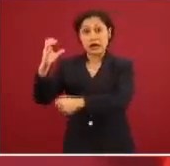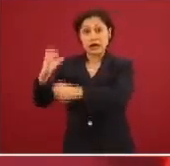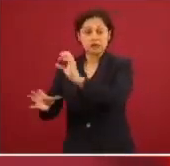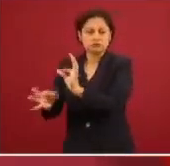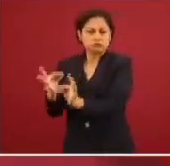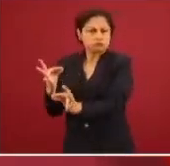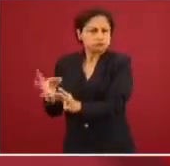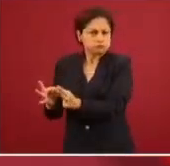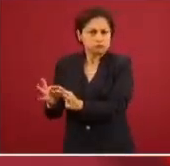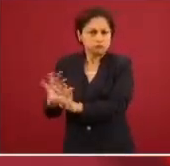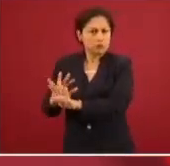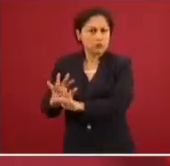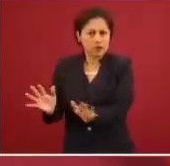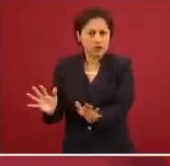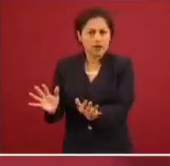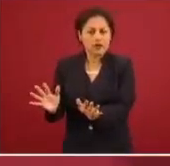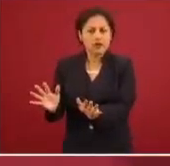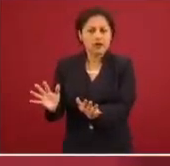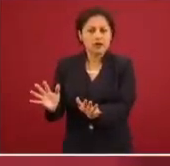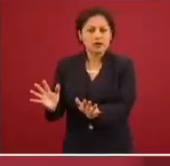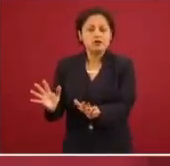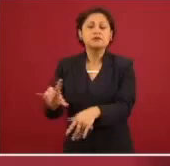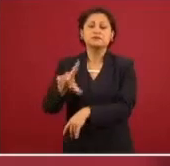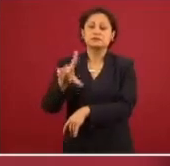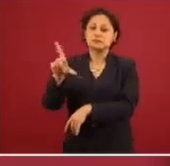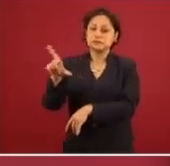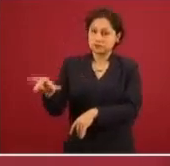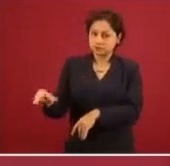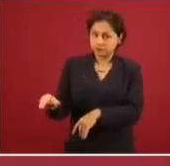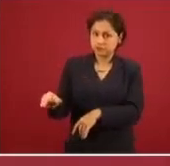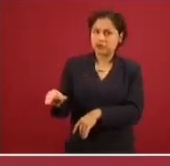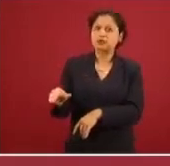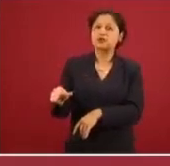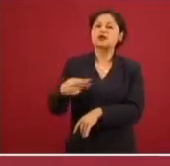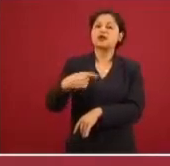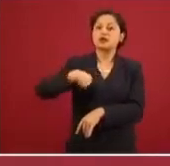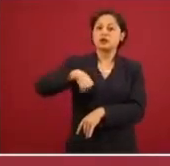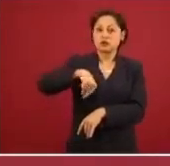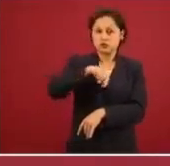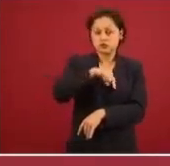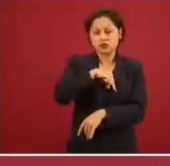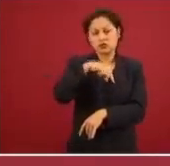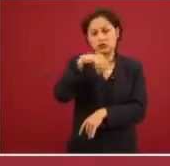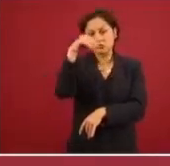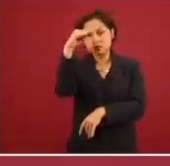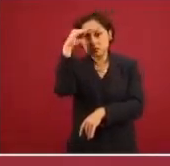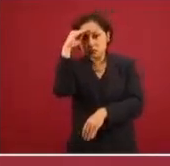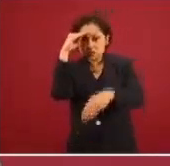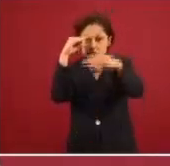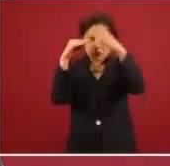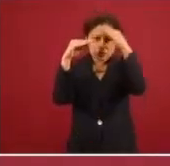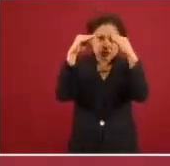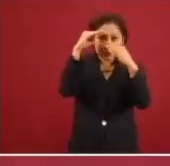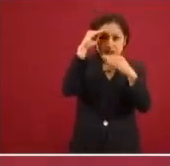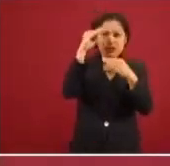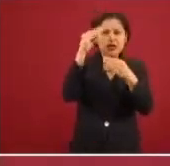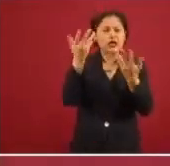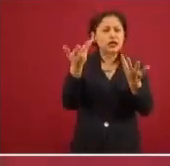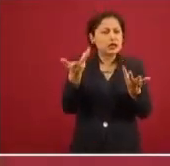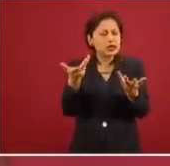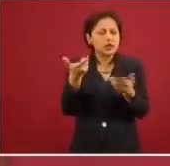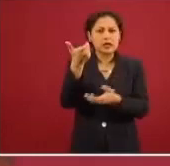vamos a iniciar con la recuperación económica. Ya estamos trabajando en